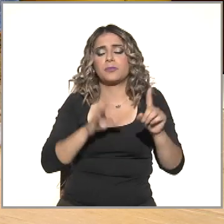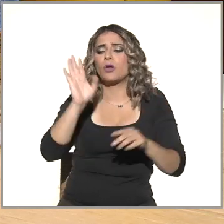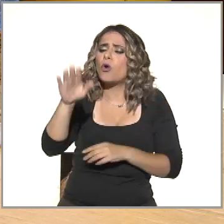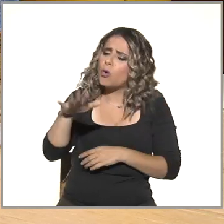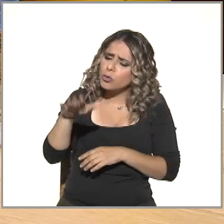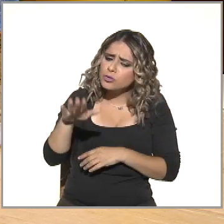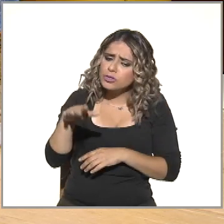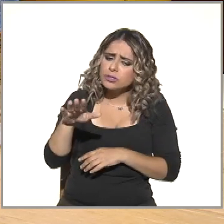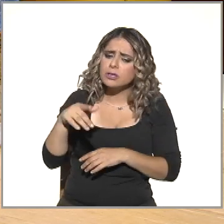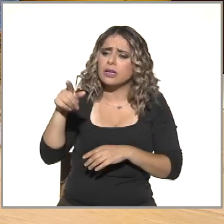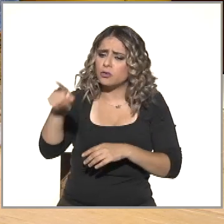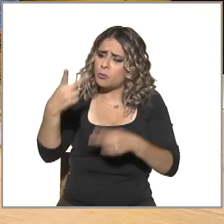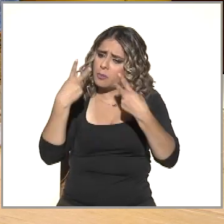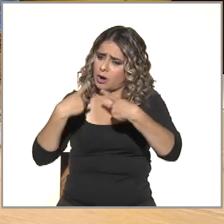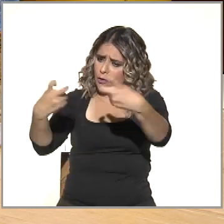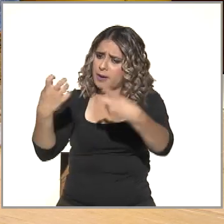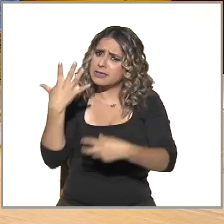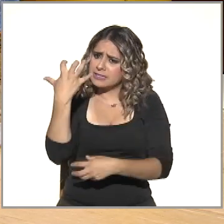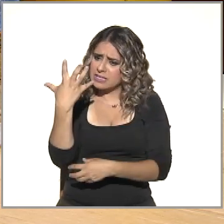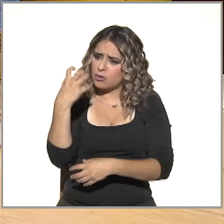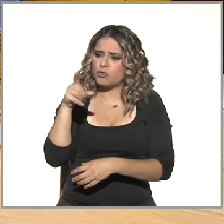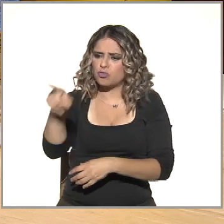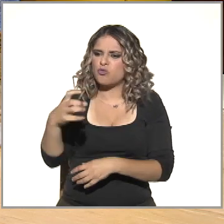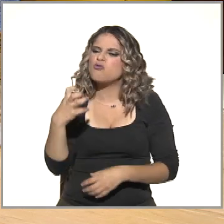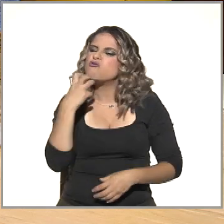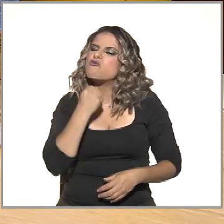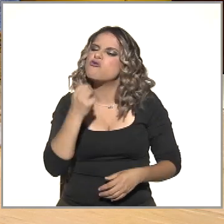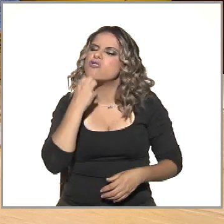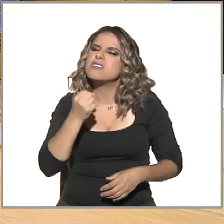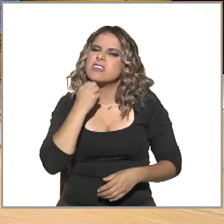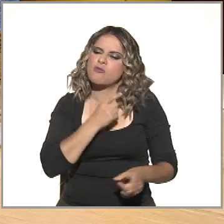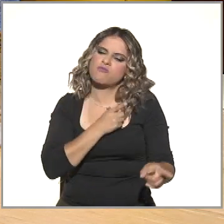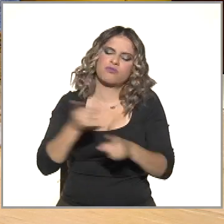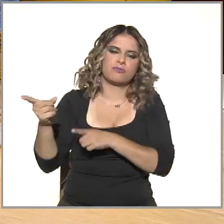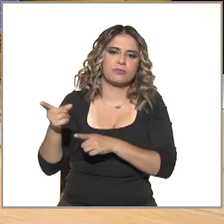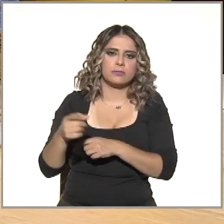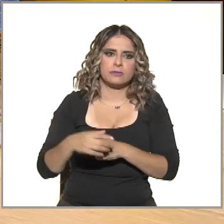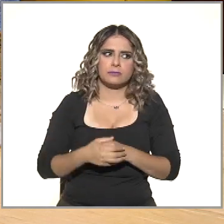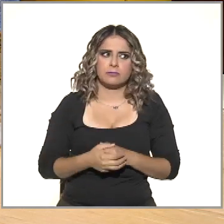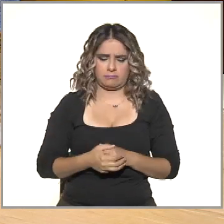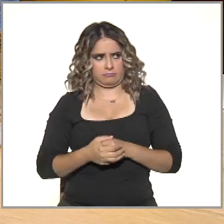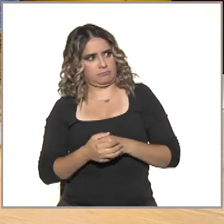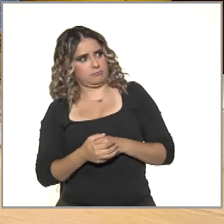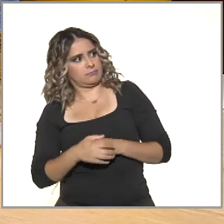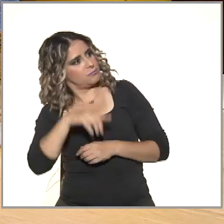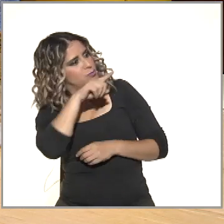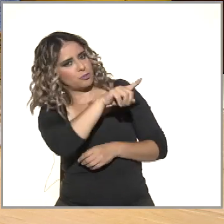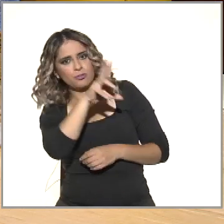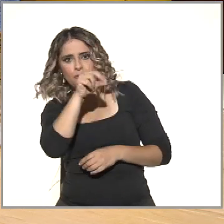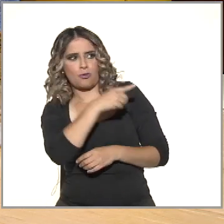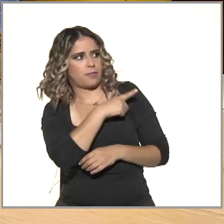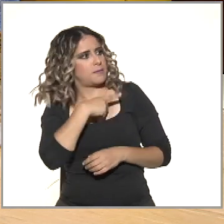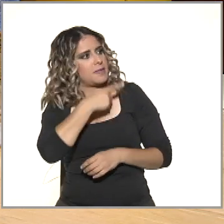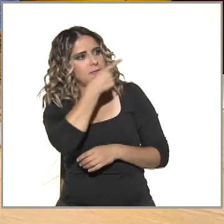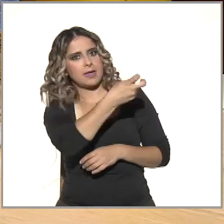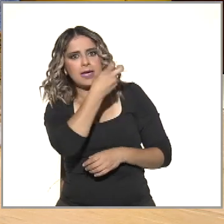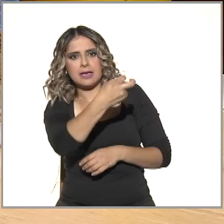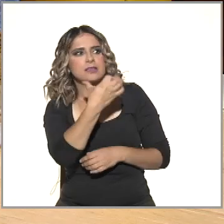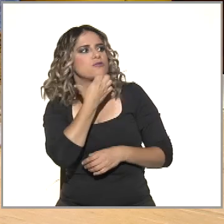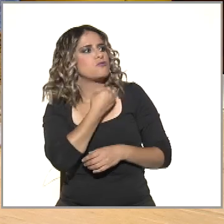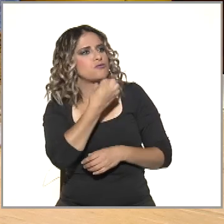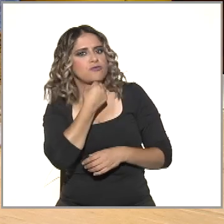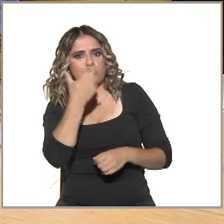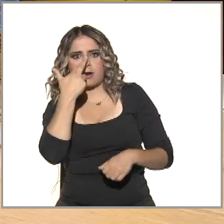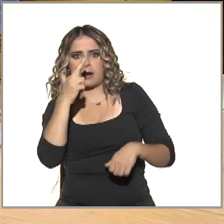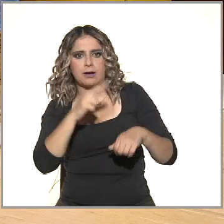oye, me robaste 5 pesos, eres un judío, decirle, oye, no digas eso